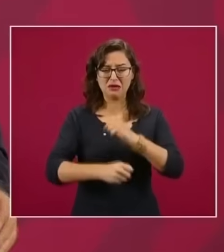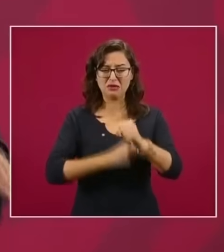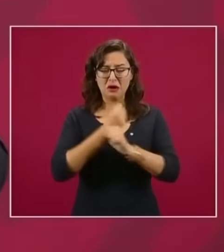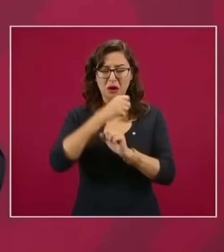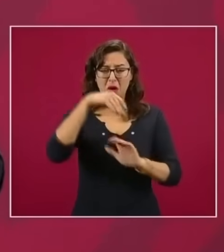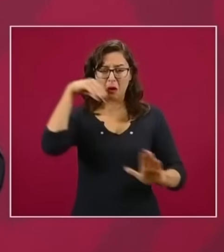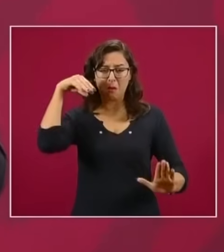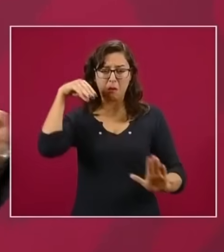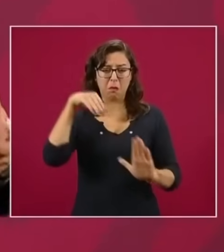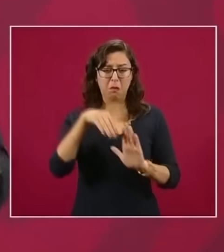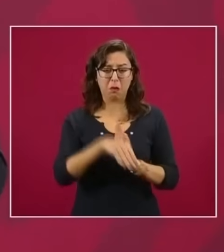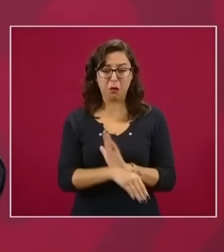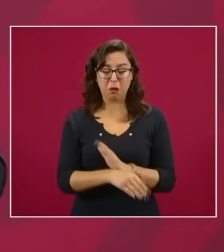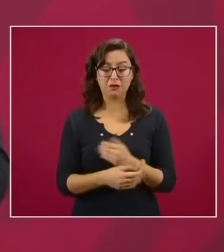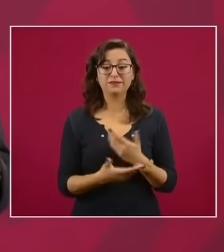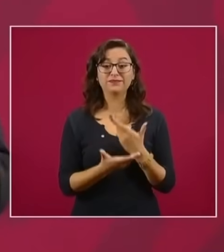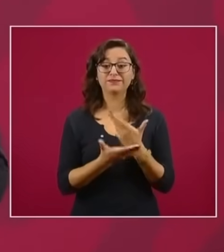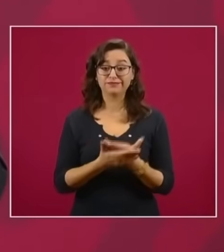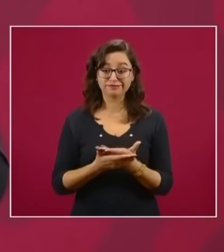Y estamos ahora